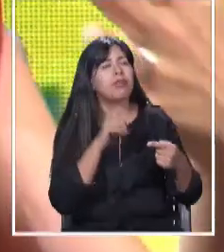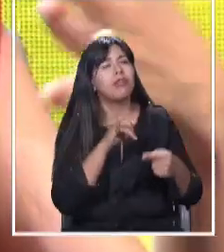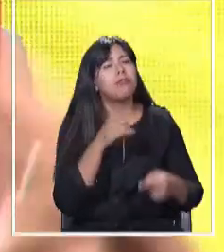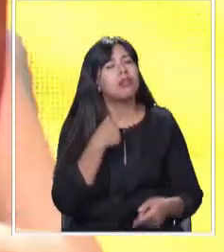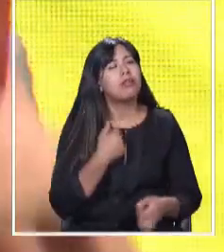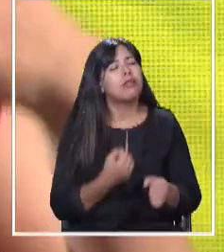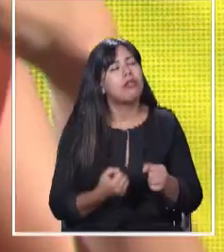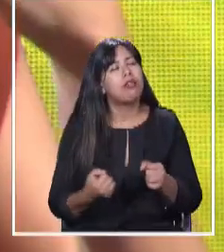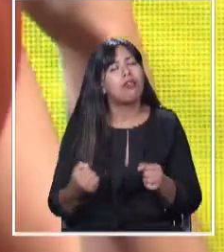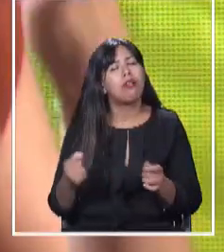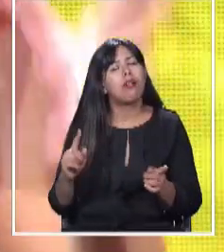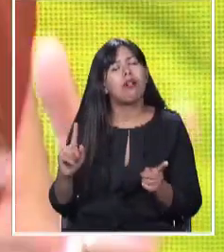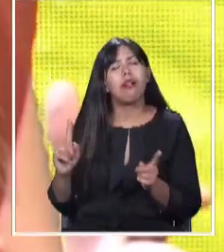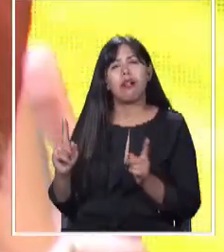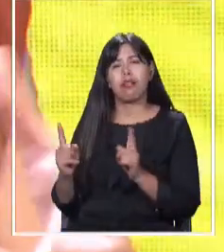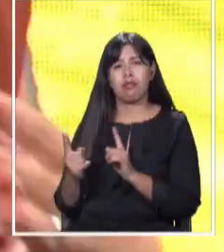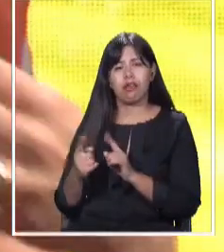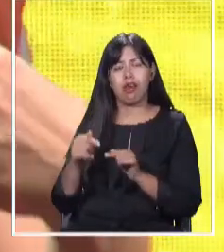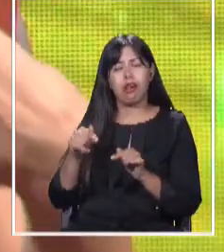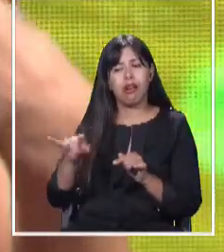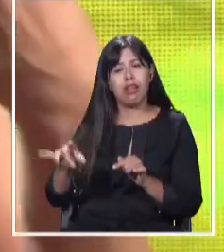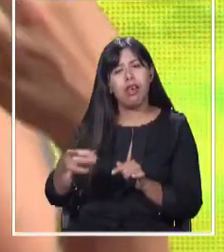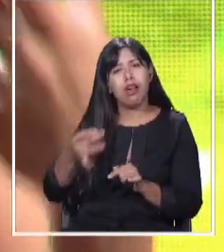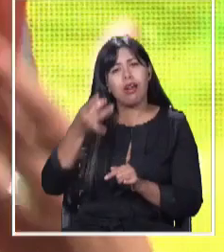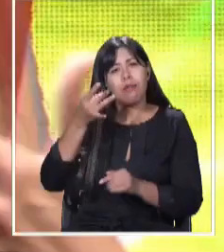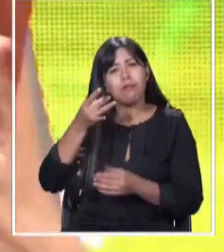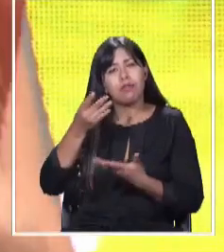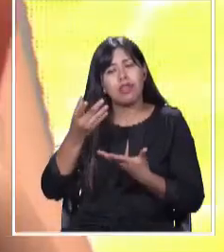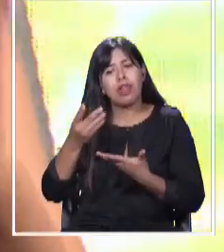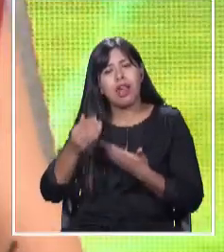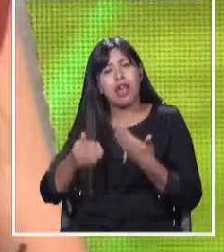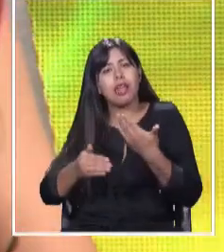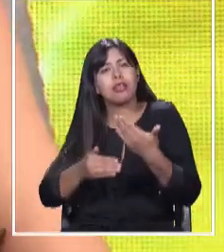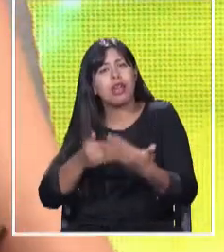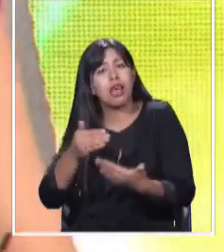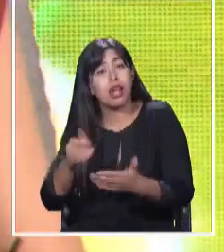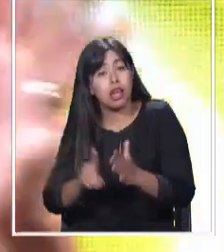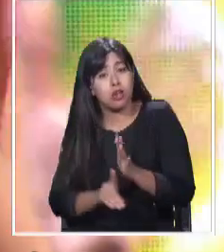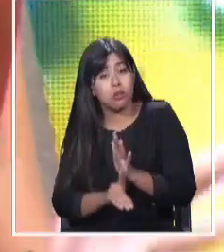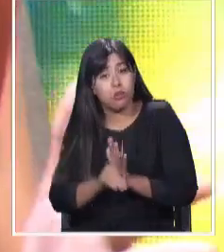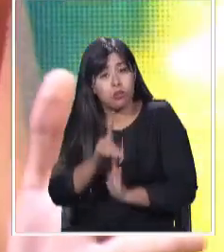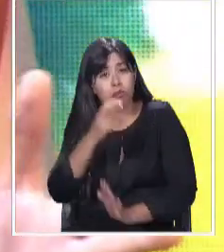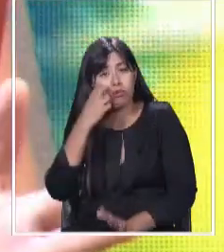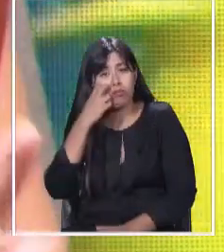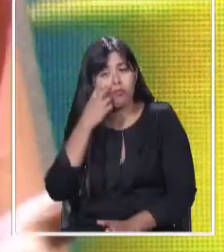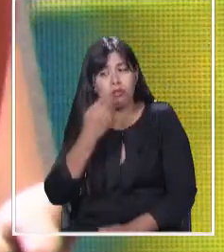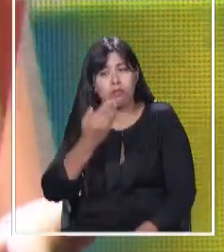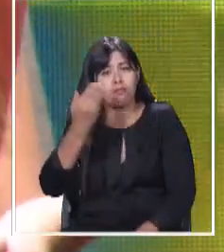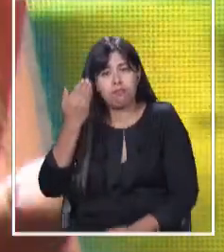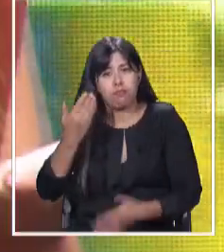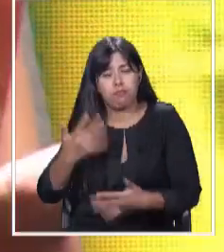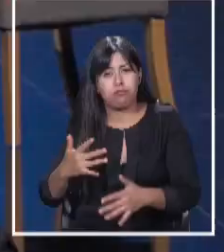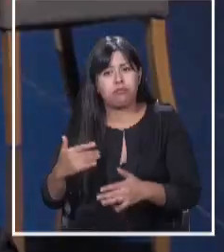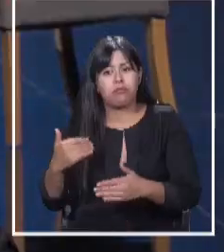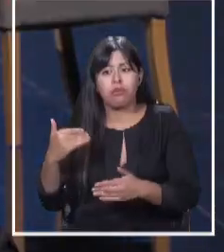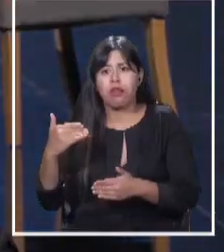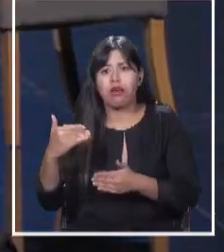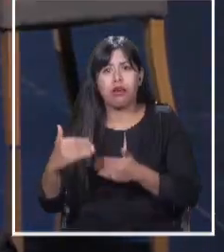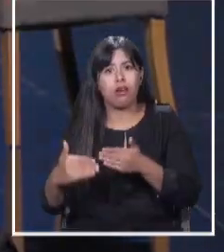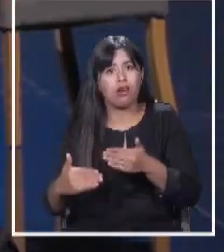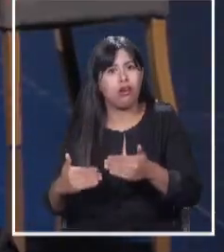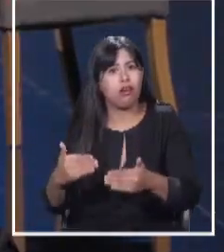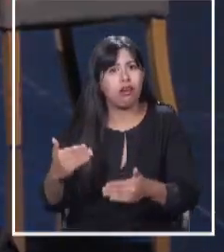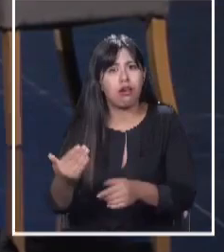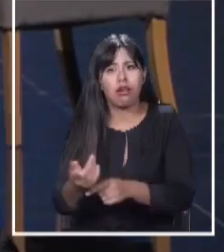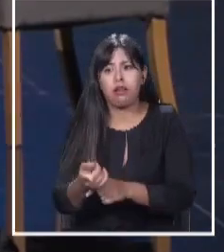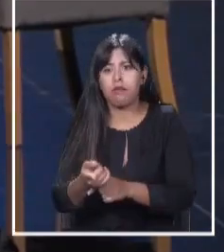dar cuenta de que todo el desarrollo que viene haciendo el ser humano, desde que es ser humano, avanza justamente